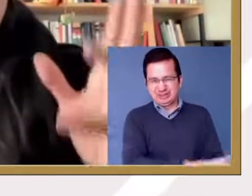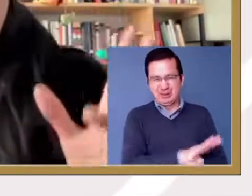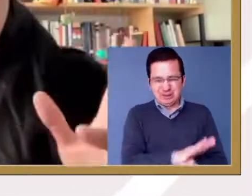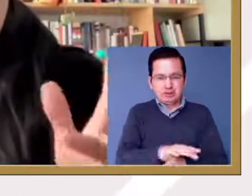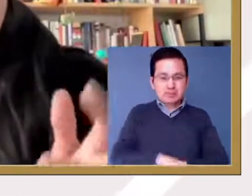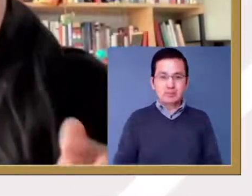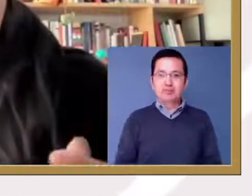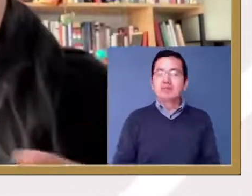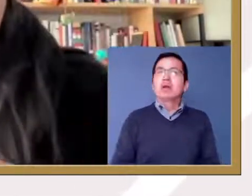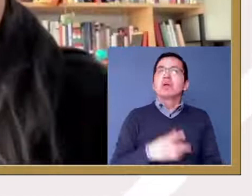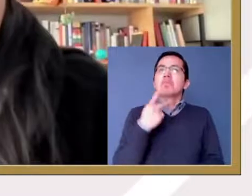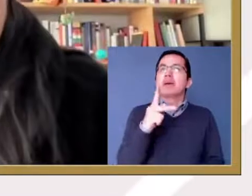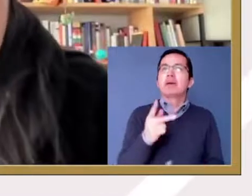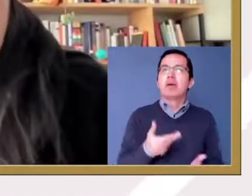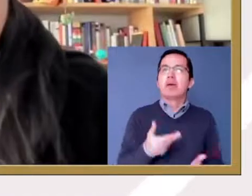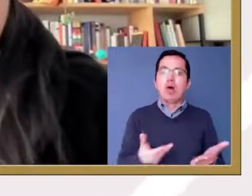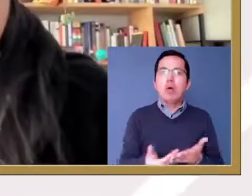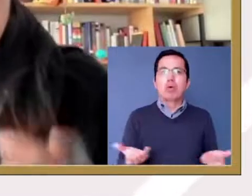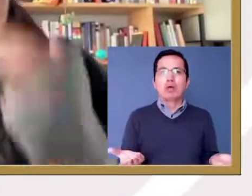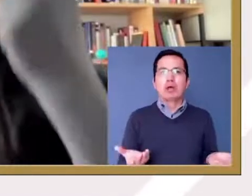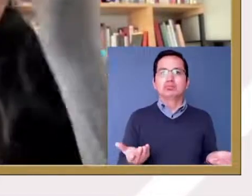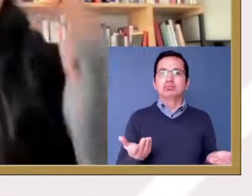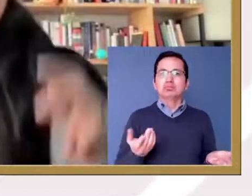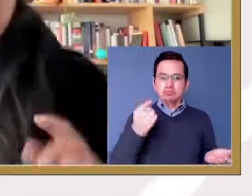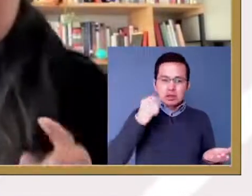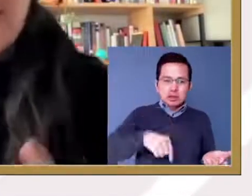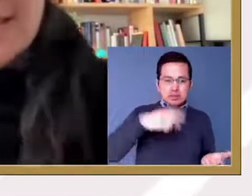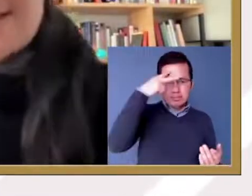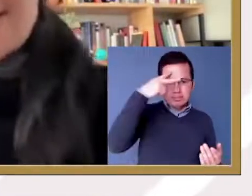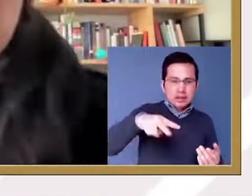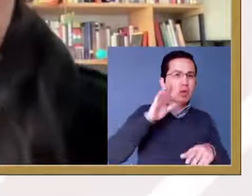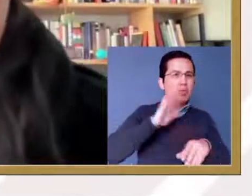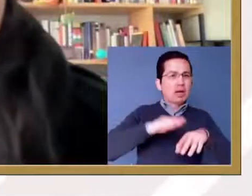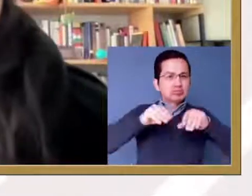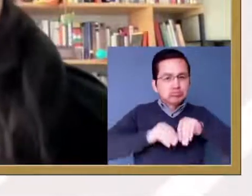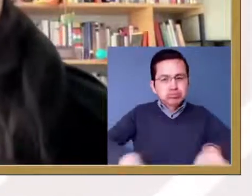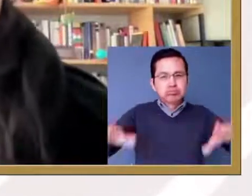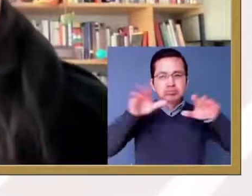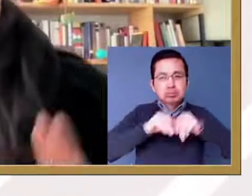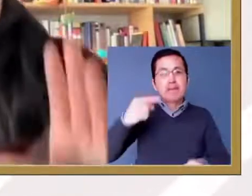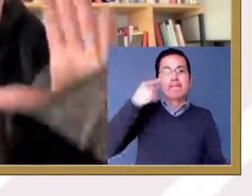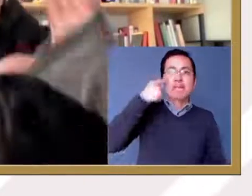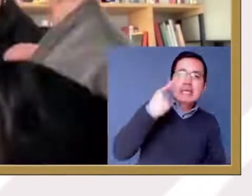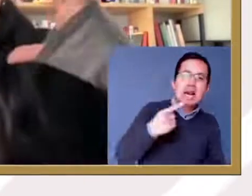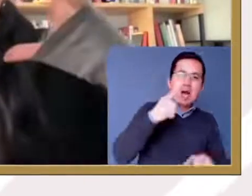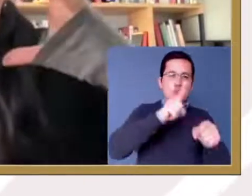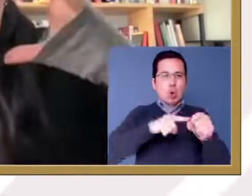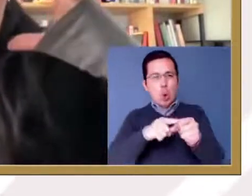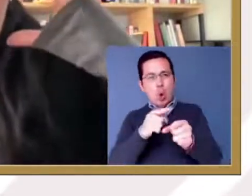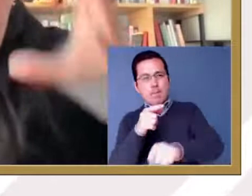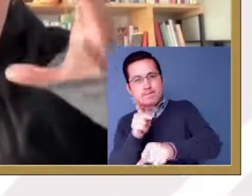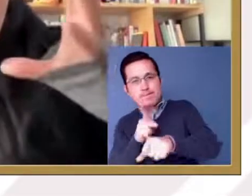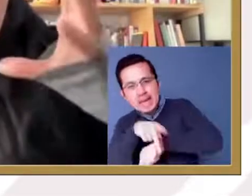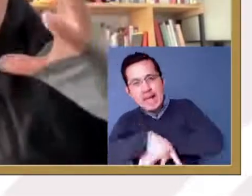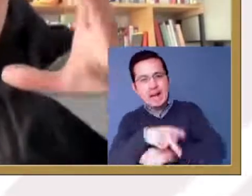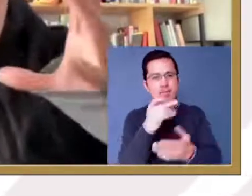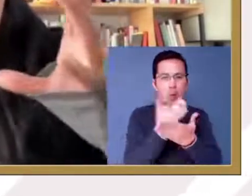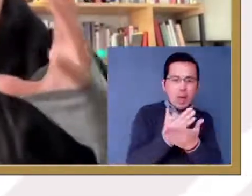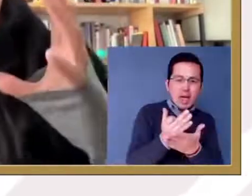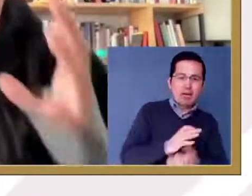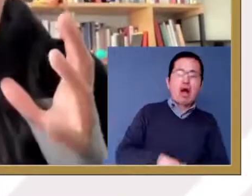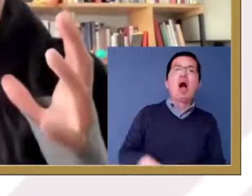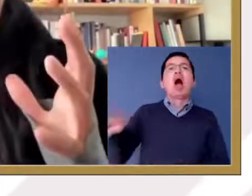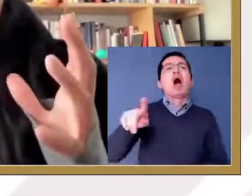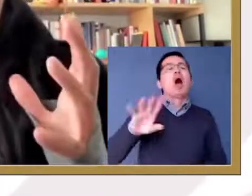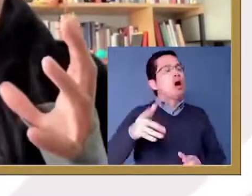del discurso sobre el color de la piel y la discriminación, entonces la gente dice, ah, estas también, ¿cierto? Pero si tú lo fueras a medir de verdad, puede ser